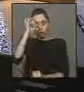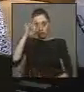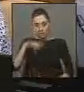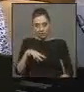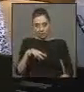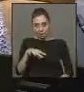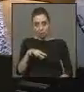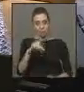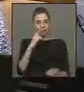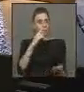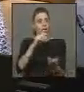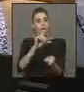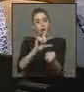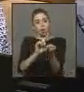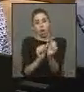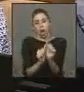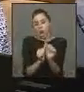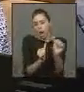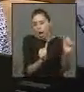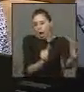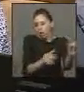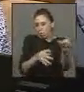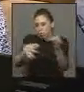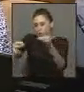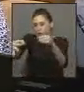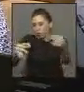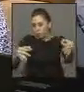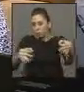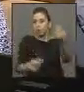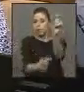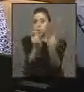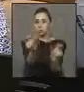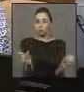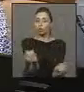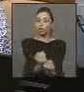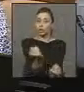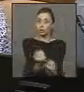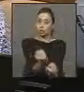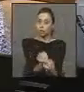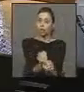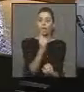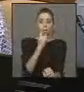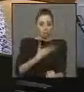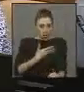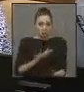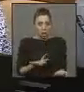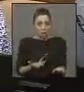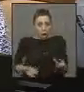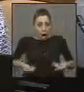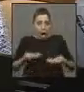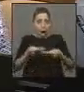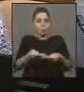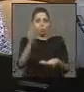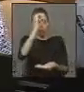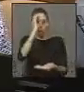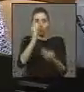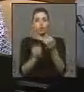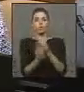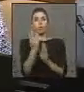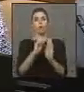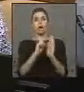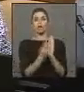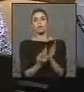estas zonas alejadas, también los trabajadores tienen algo que aportar en esta nueva